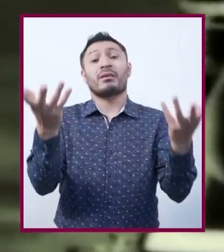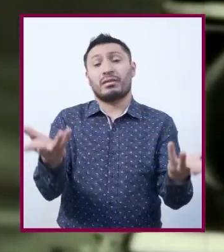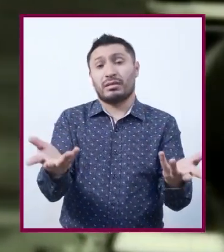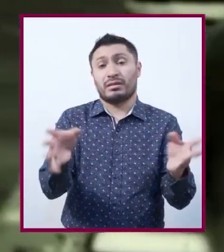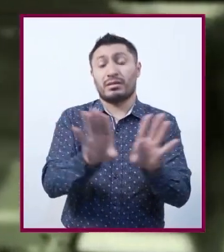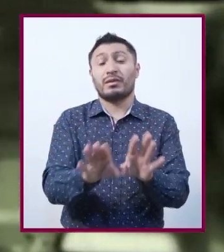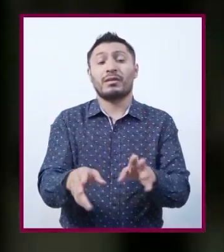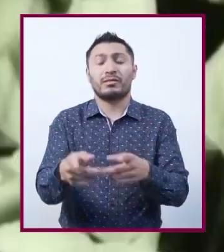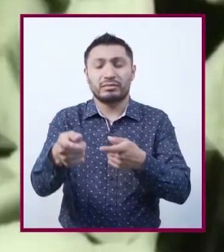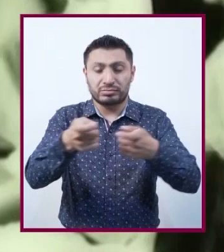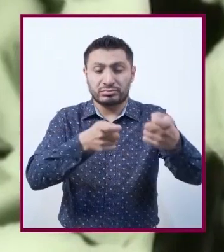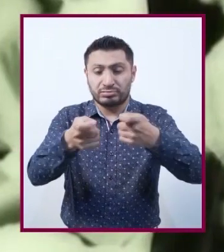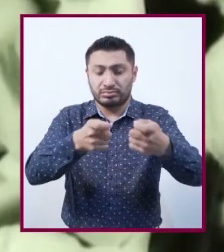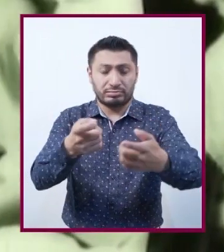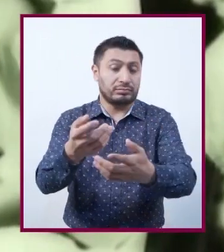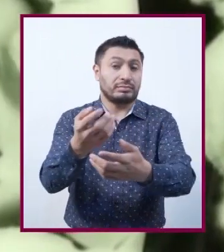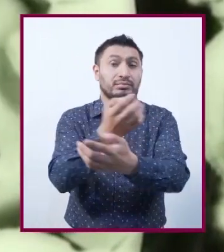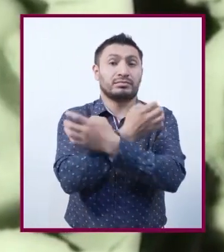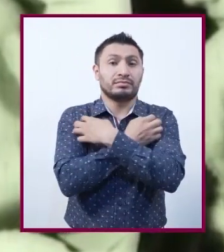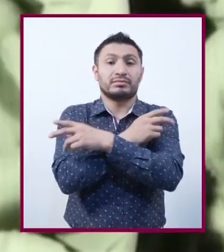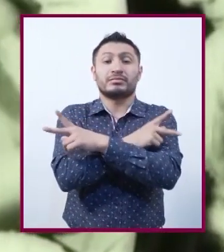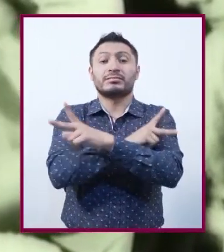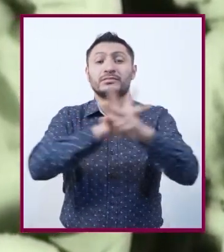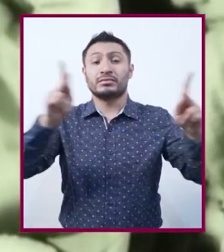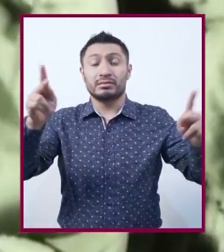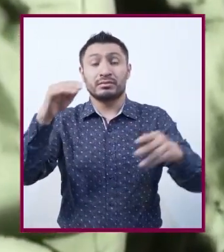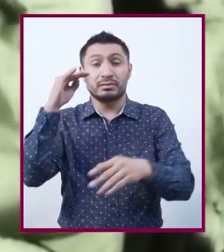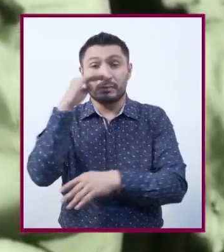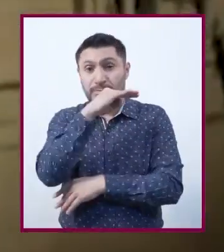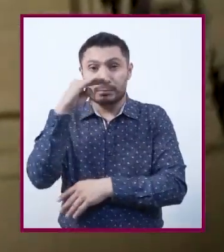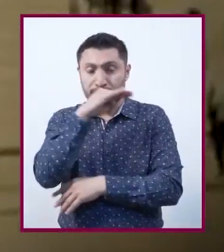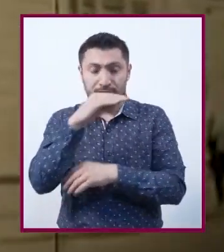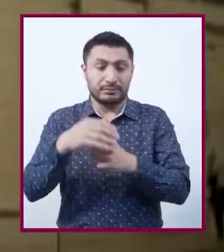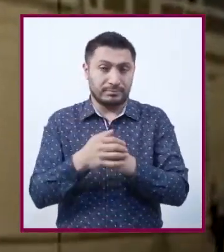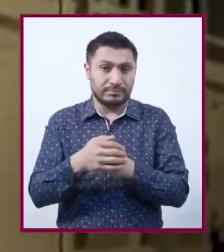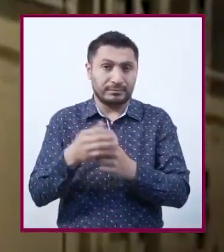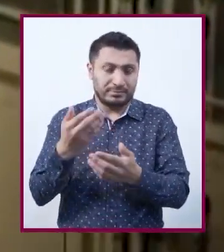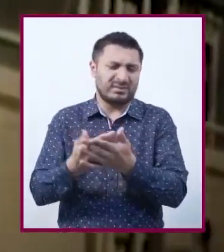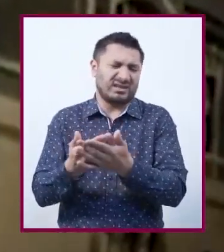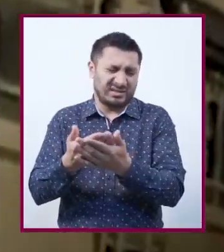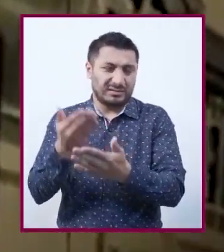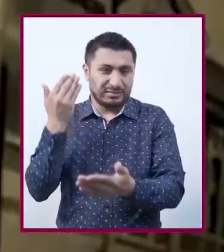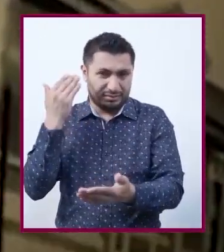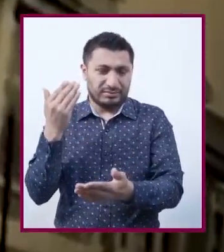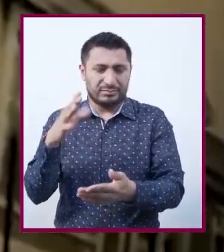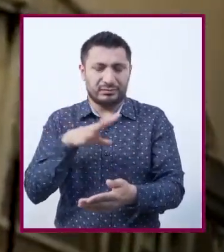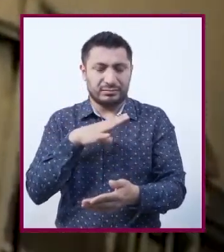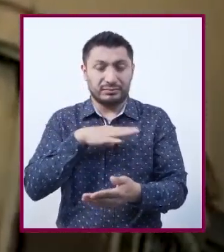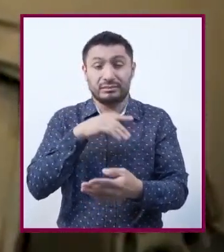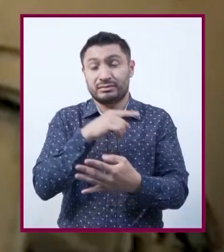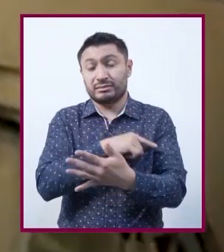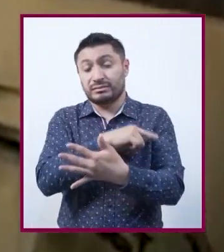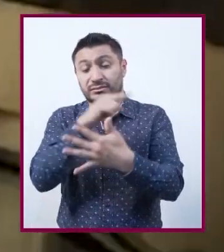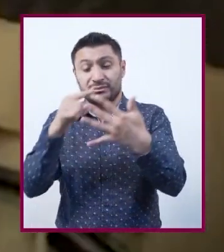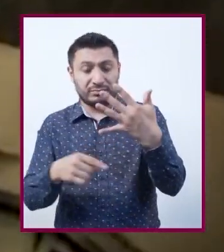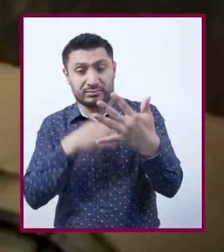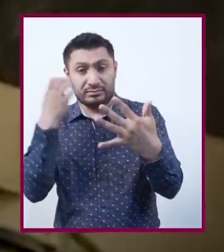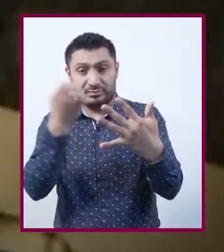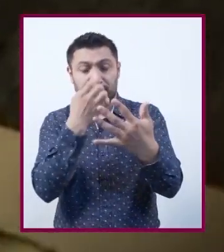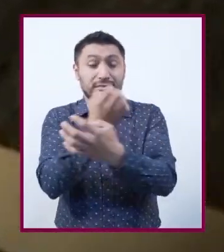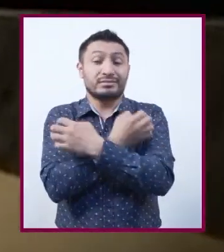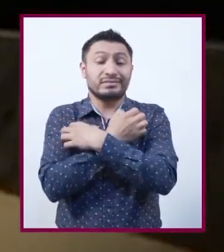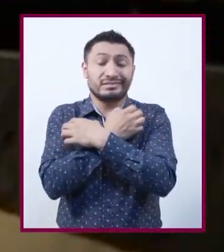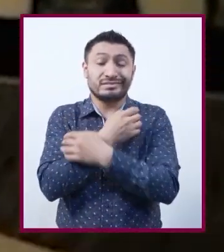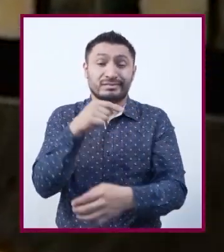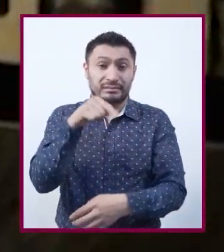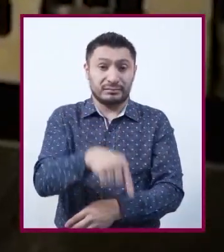fue normar la educación como pública y gratuita. Por aquella época existían 5 colegios de educación